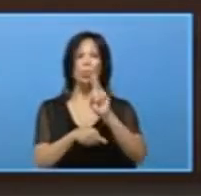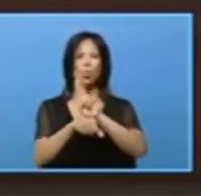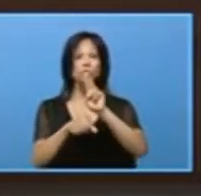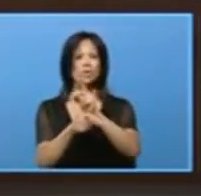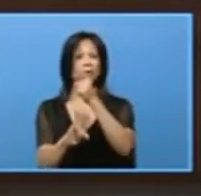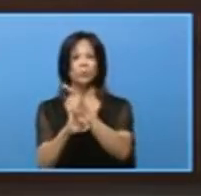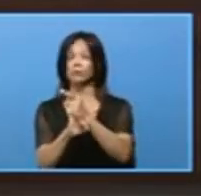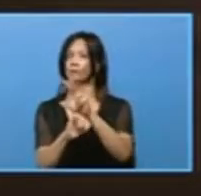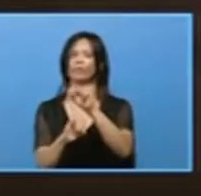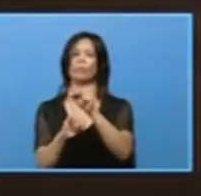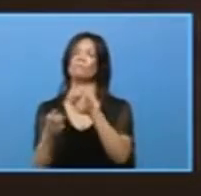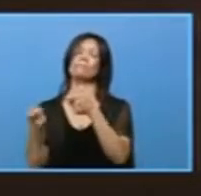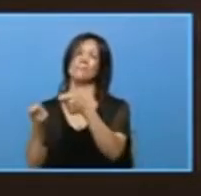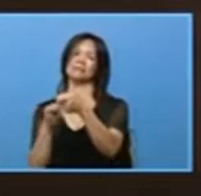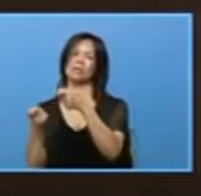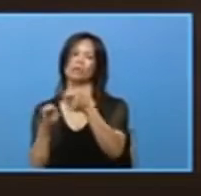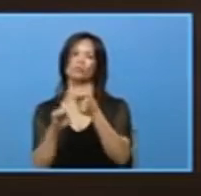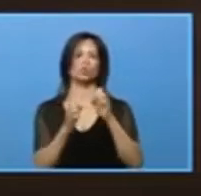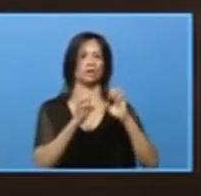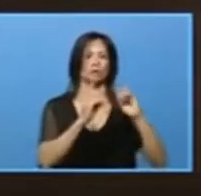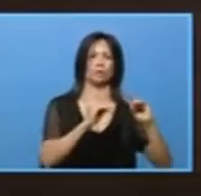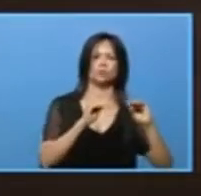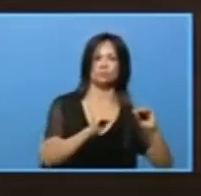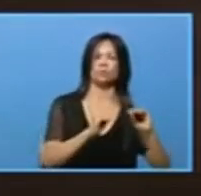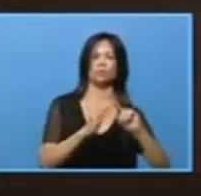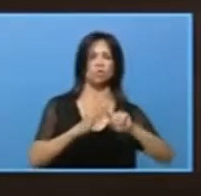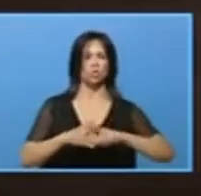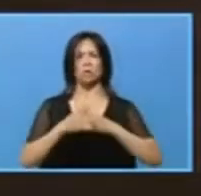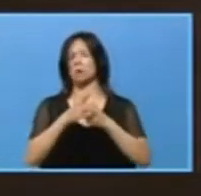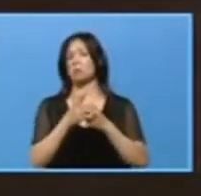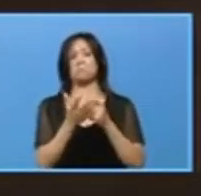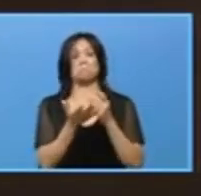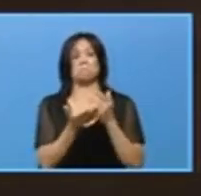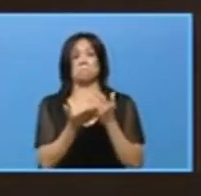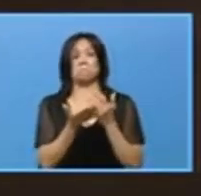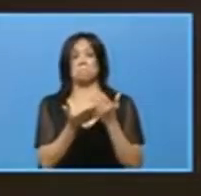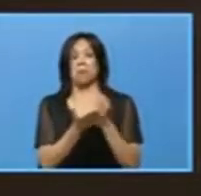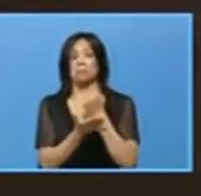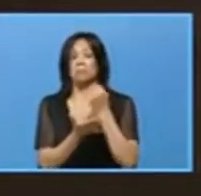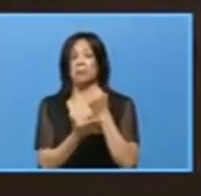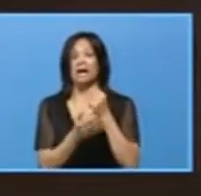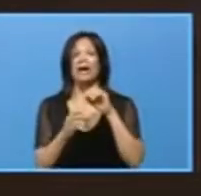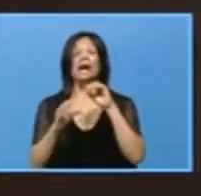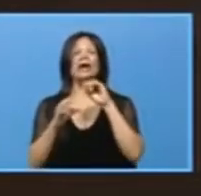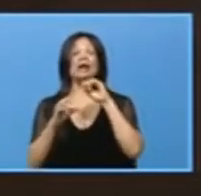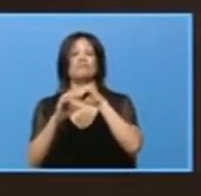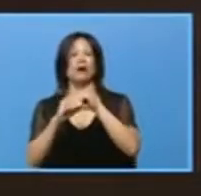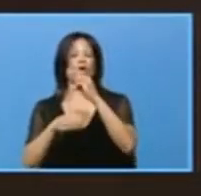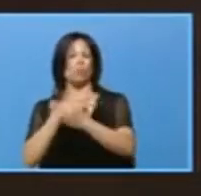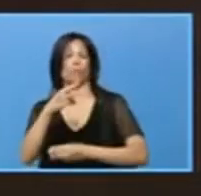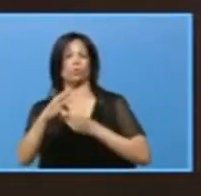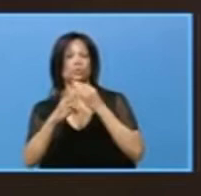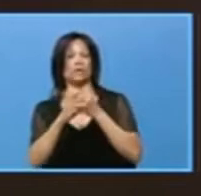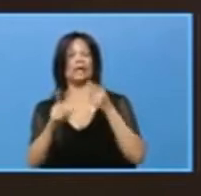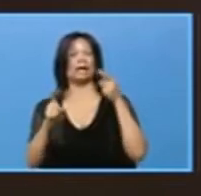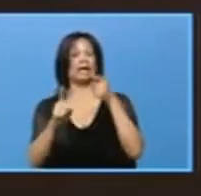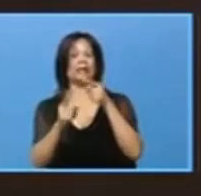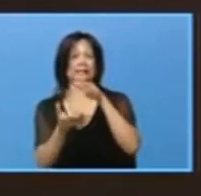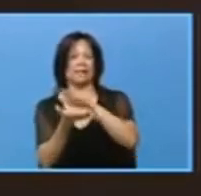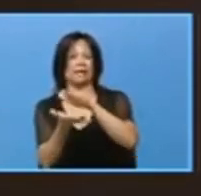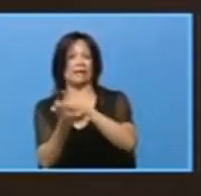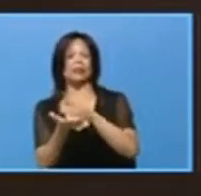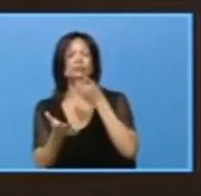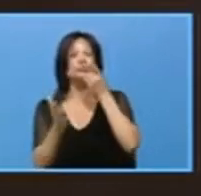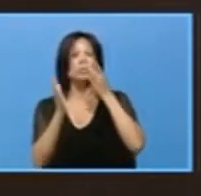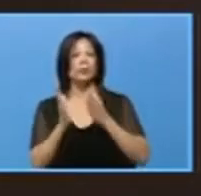dato. Obviamente sería uno quizá injusto si puede aplicarle criterio de análisis a unos